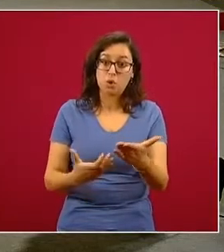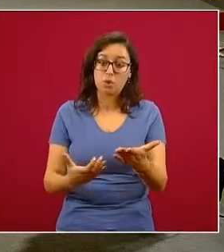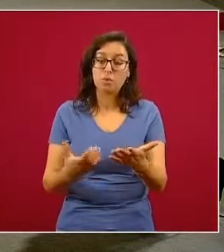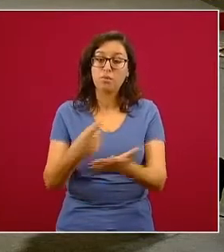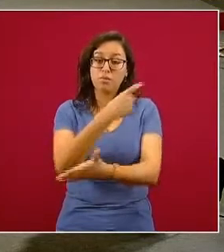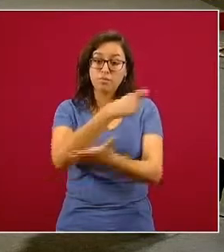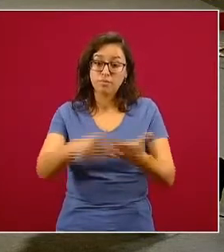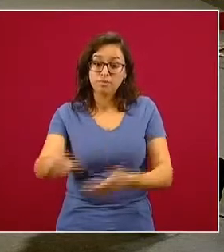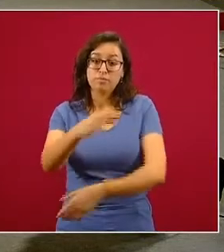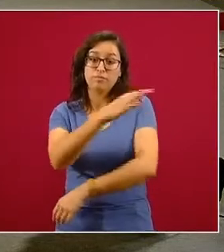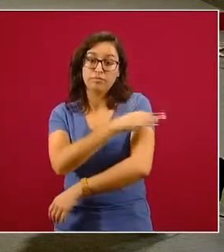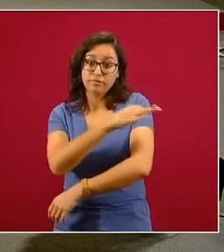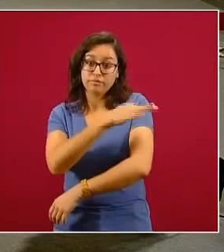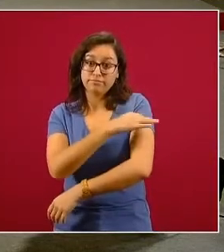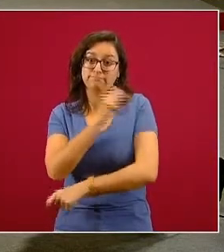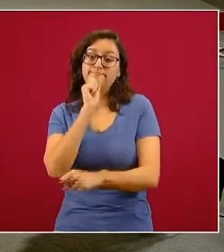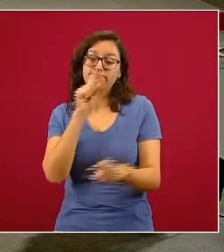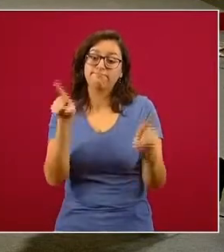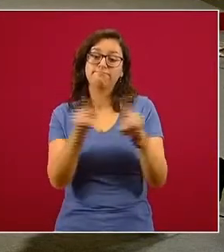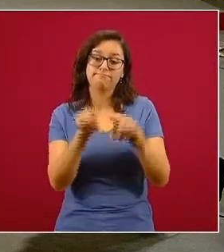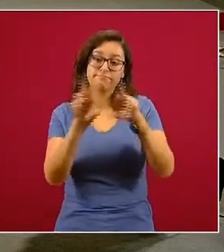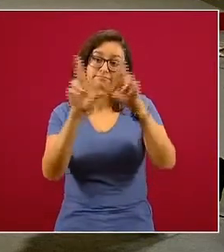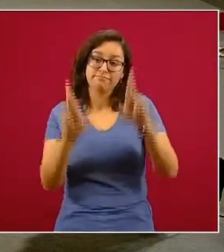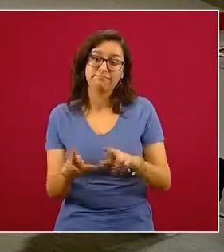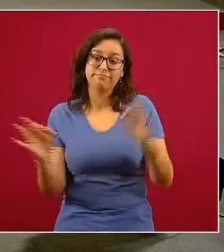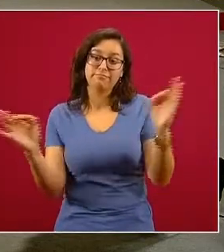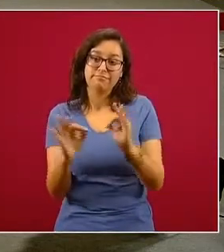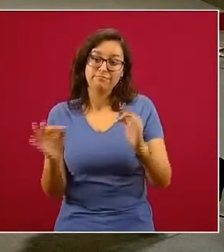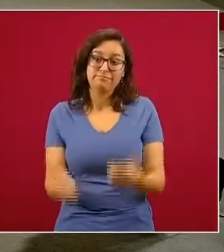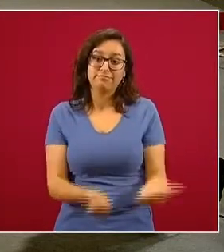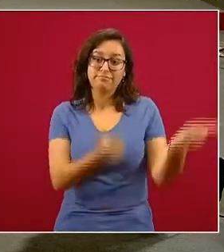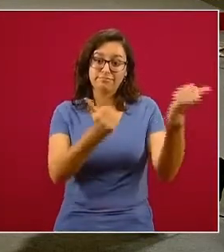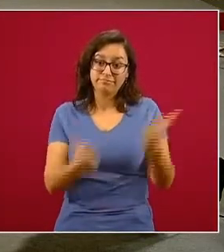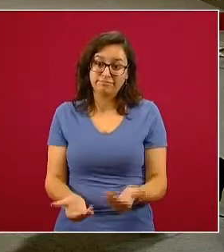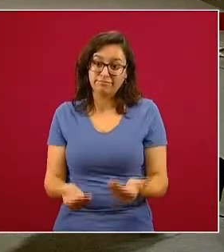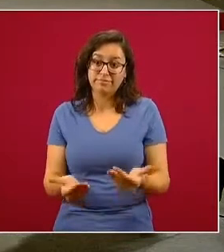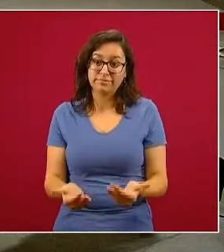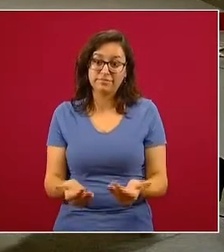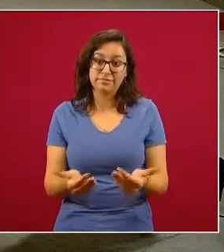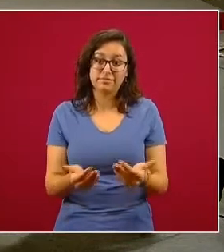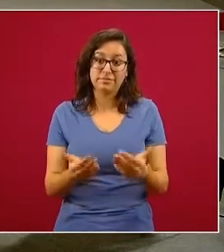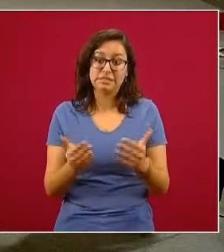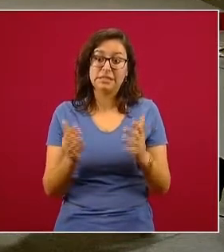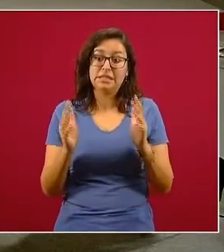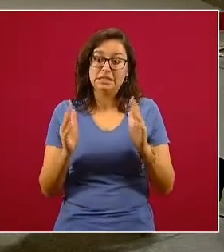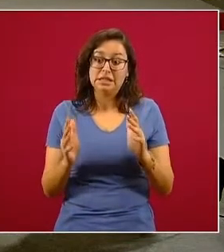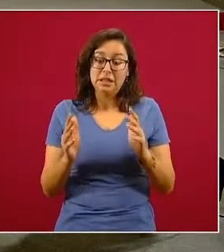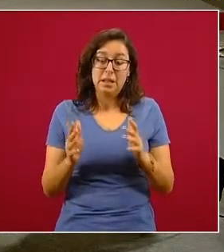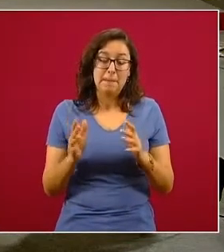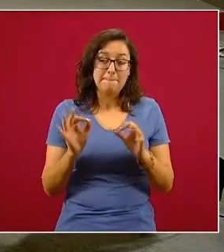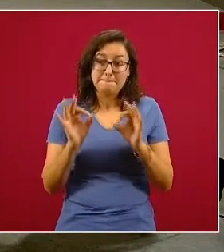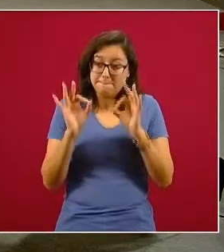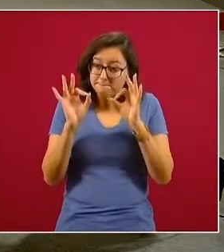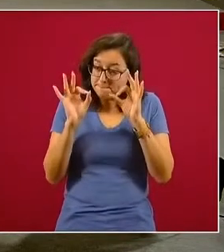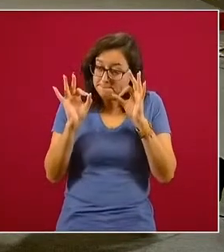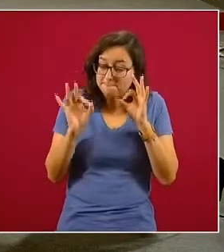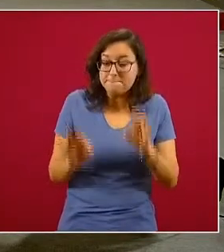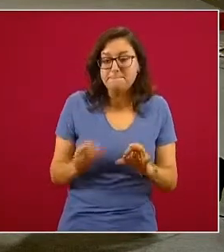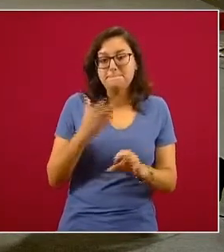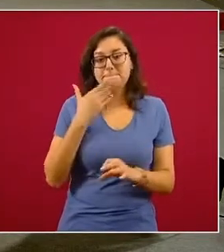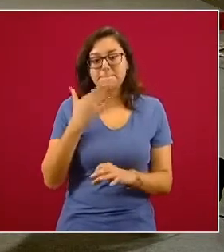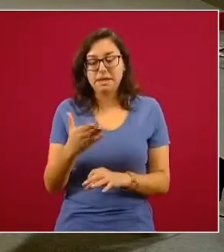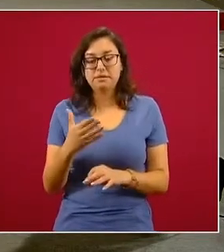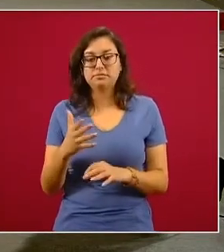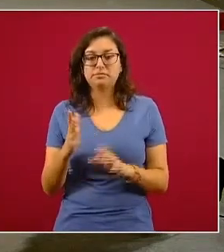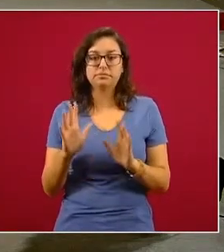mecanismos de red fría que garanticen que llegue el producto al menos hasta la cámara fría funcional que en este momento está